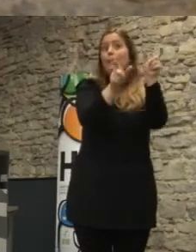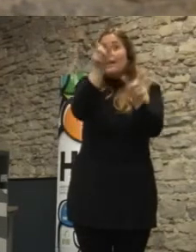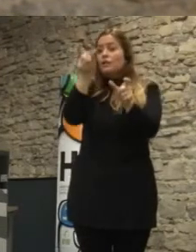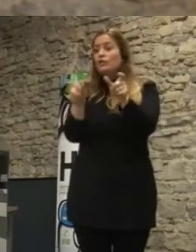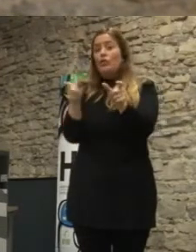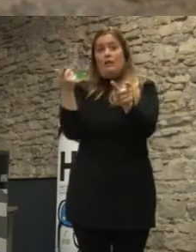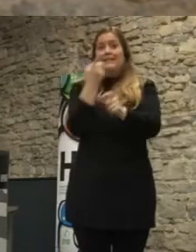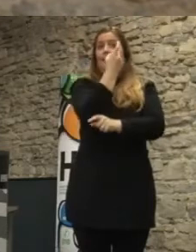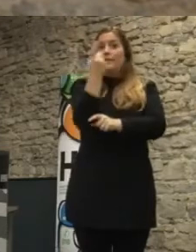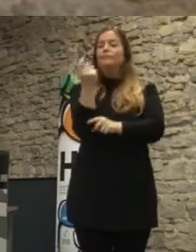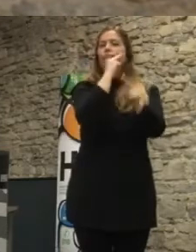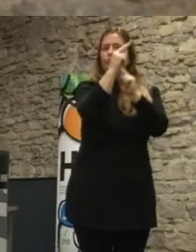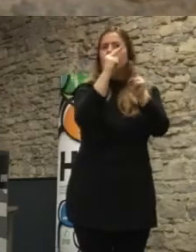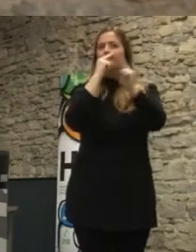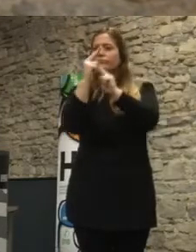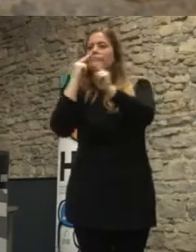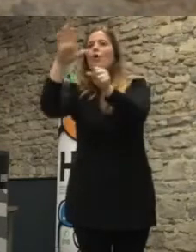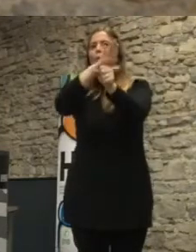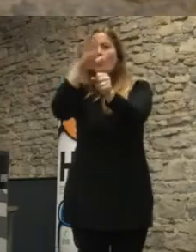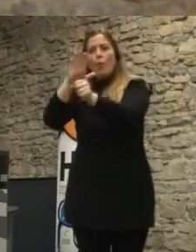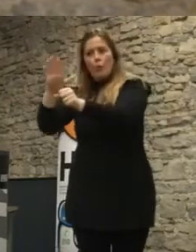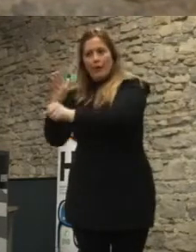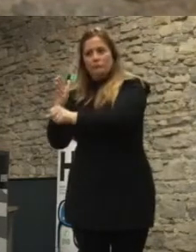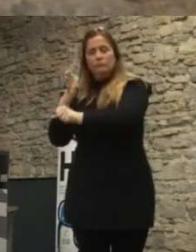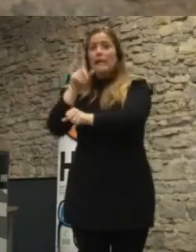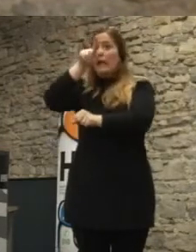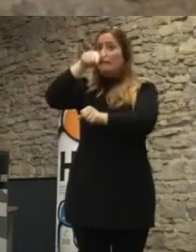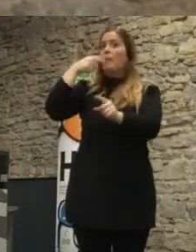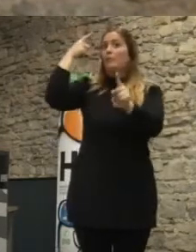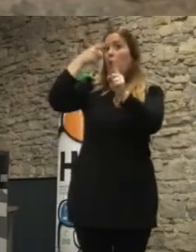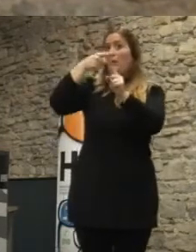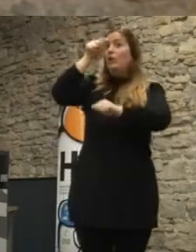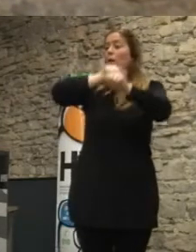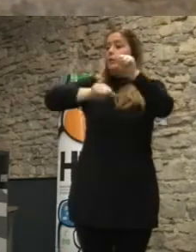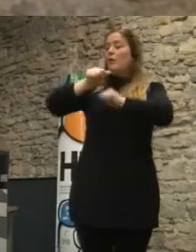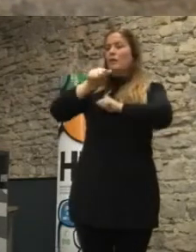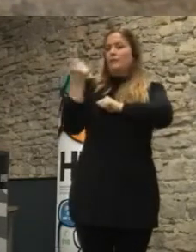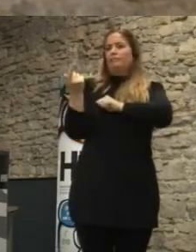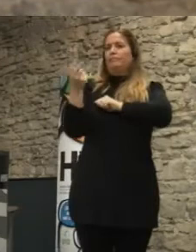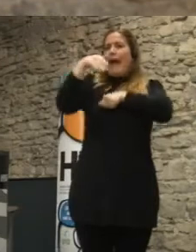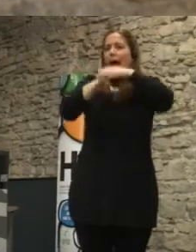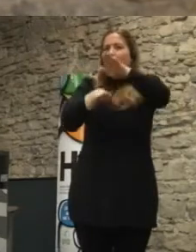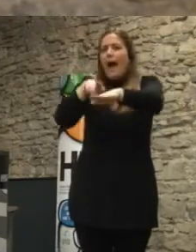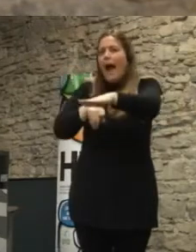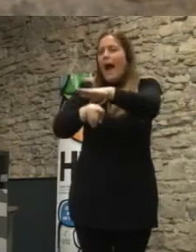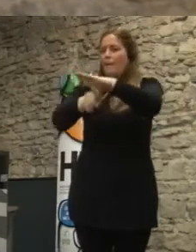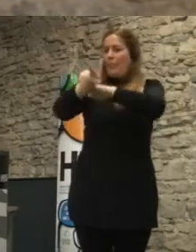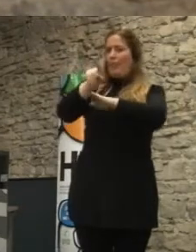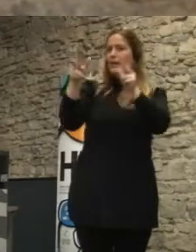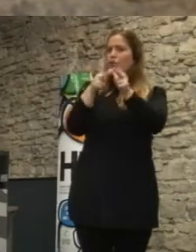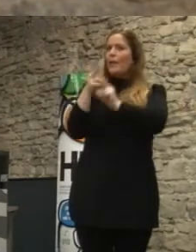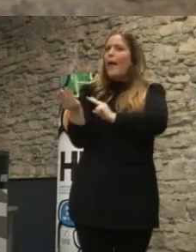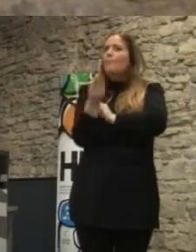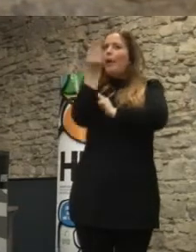ciudadanía y a buscar y a la mejora y ir avanzando en la mejora de nuestra sociedad,